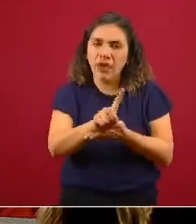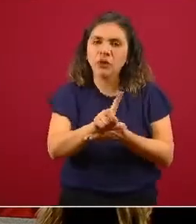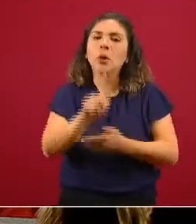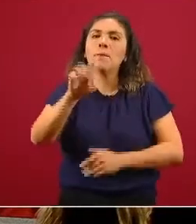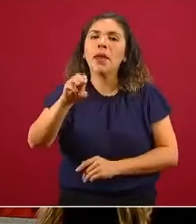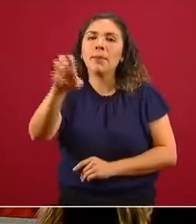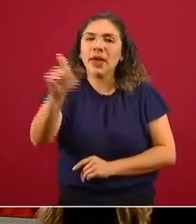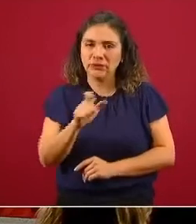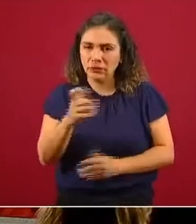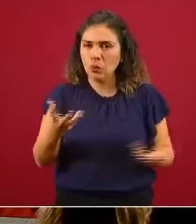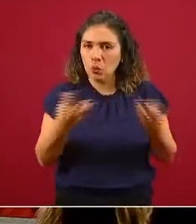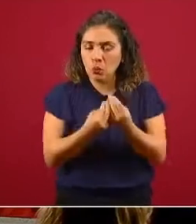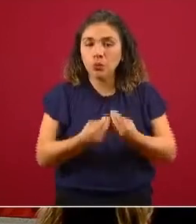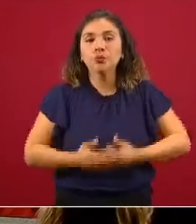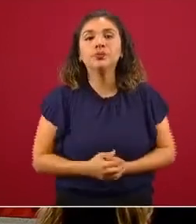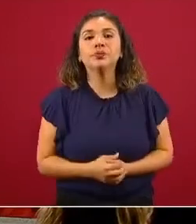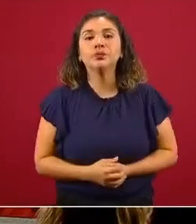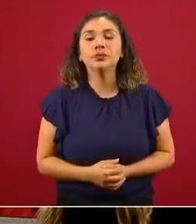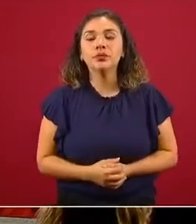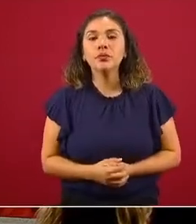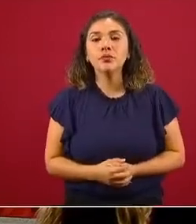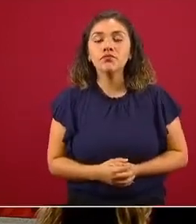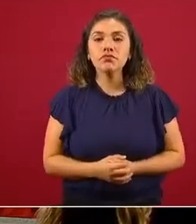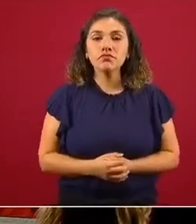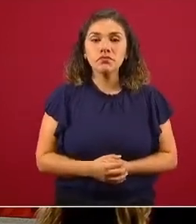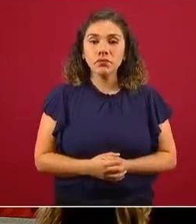entran en el mismo pool. La que sigue, por favor.